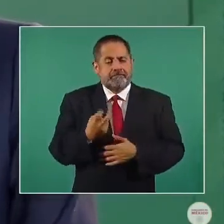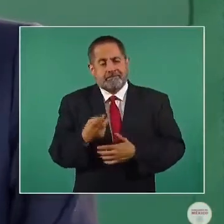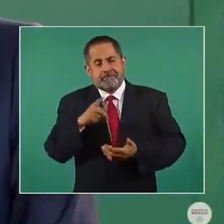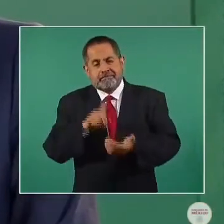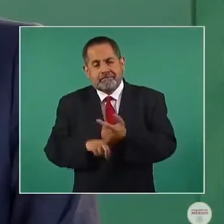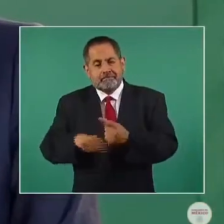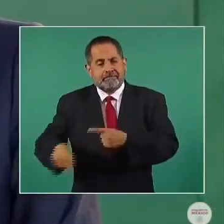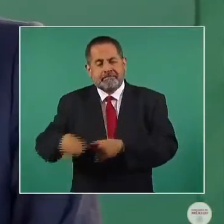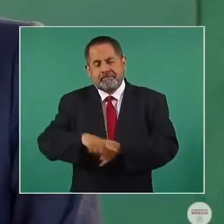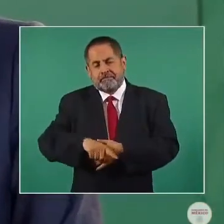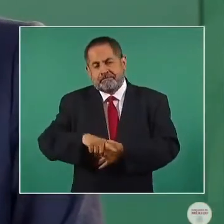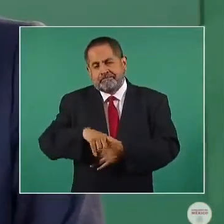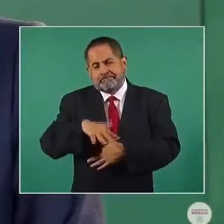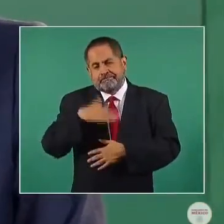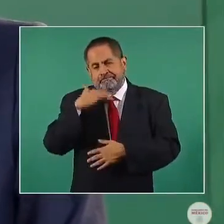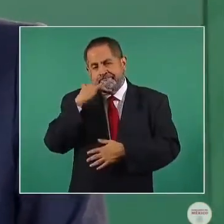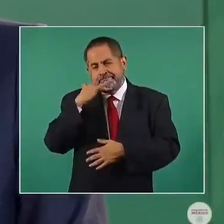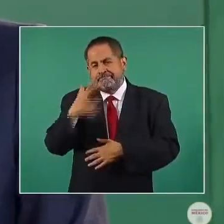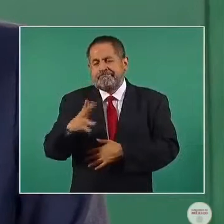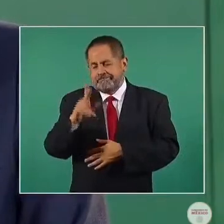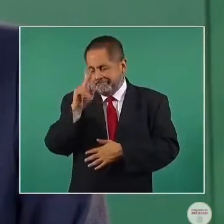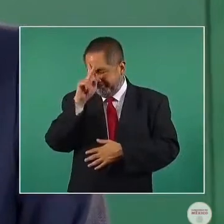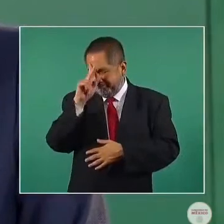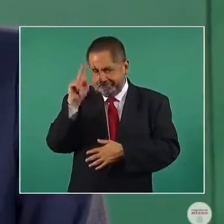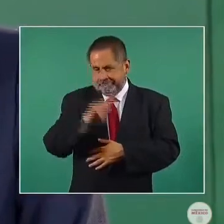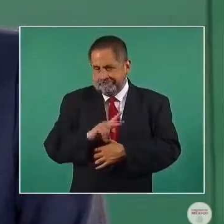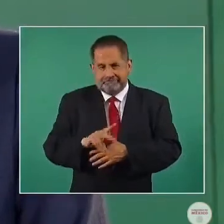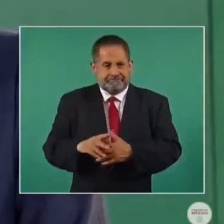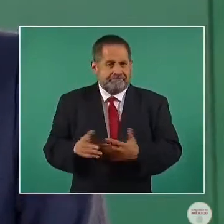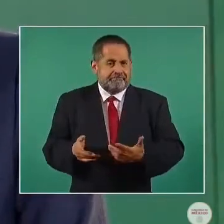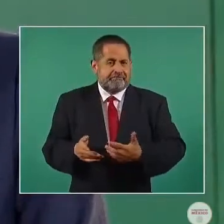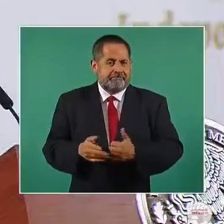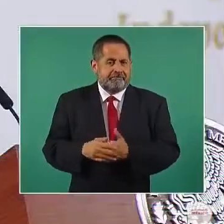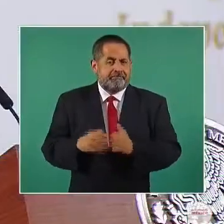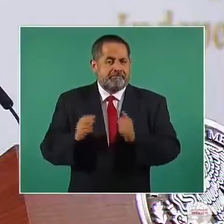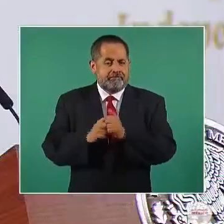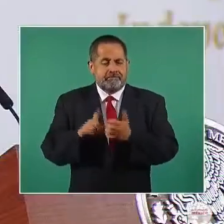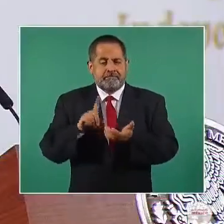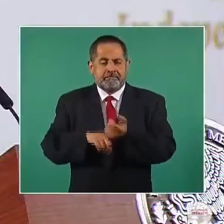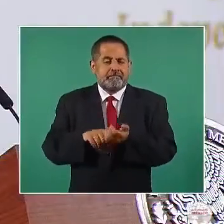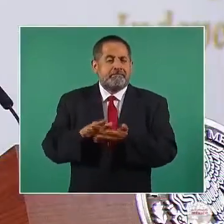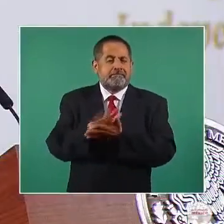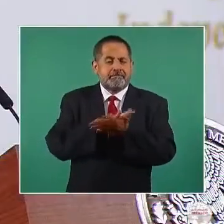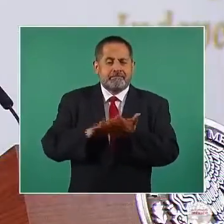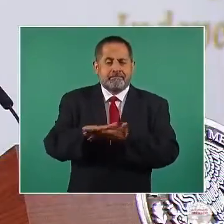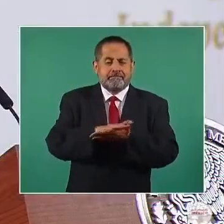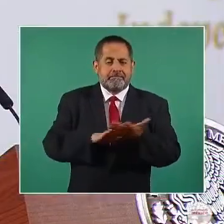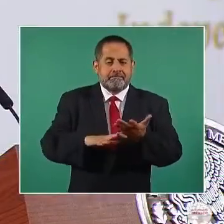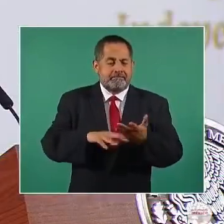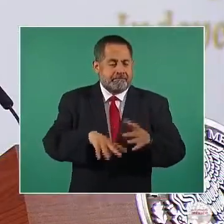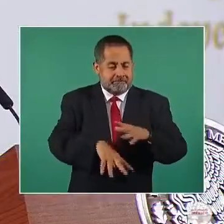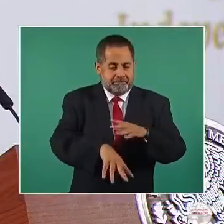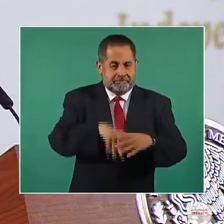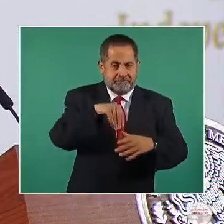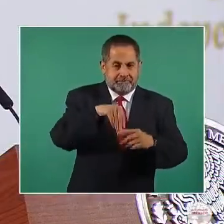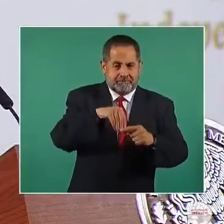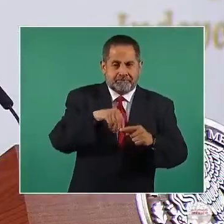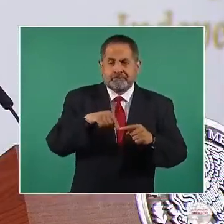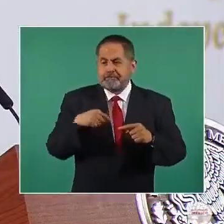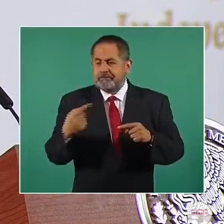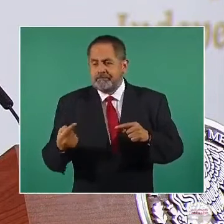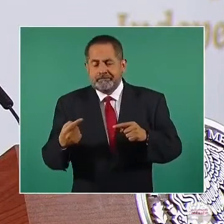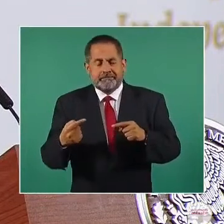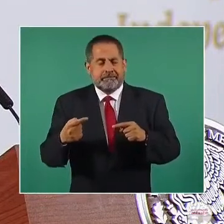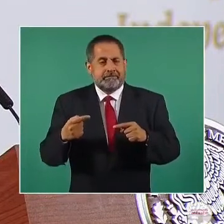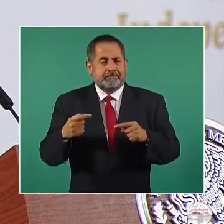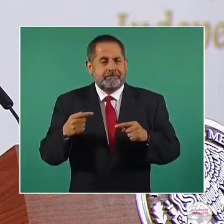los pozos petroleros se contaminaran con gas y se tuviese que quemar gas como